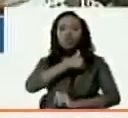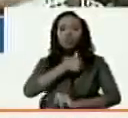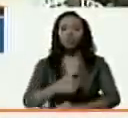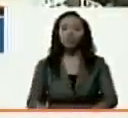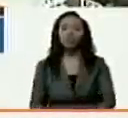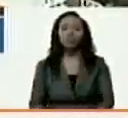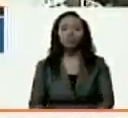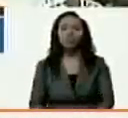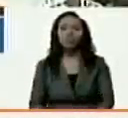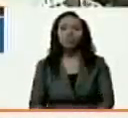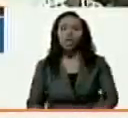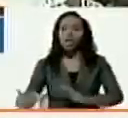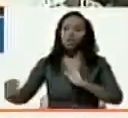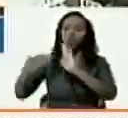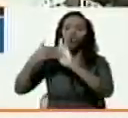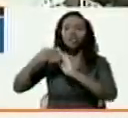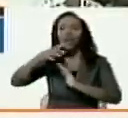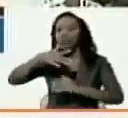Contra todos.